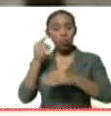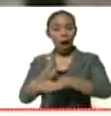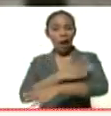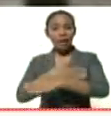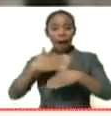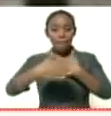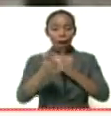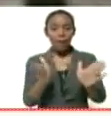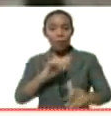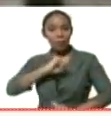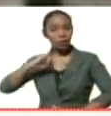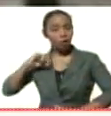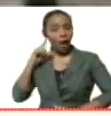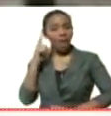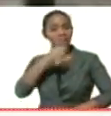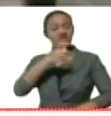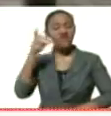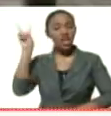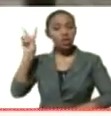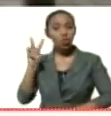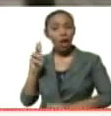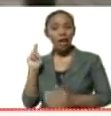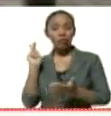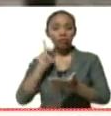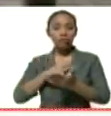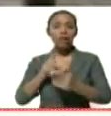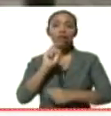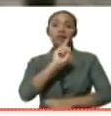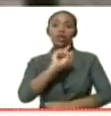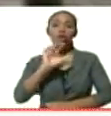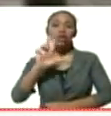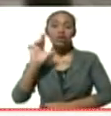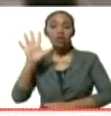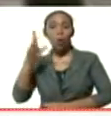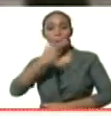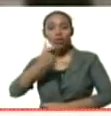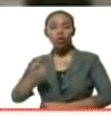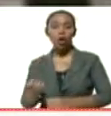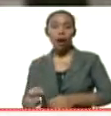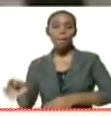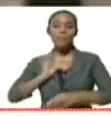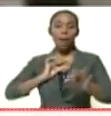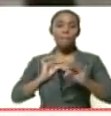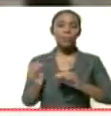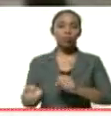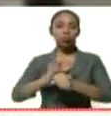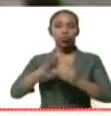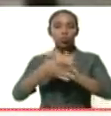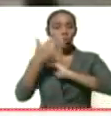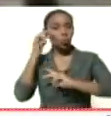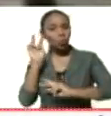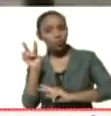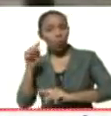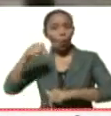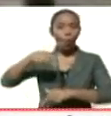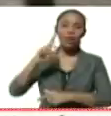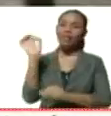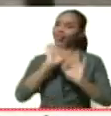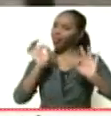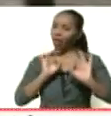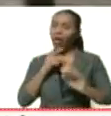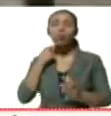personalizado y Venezuela llegó a 135. Hoy no hubo